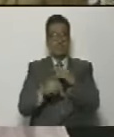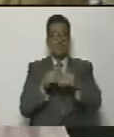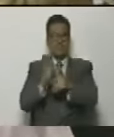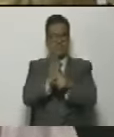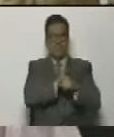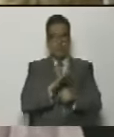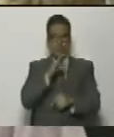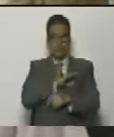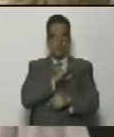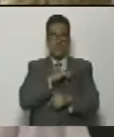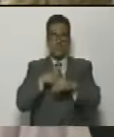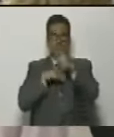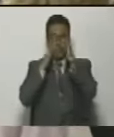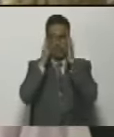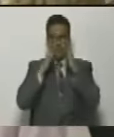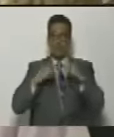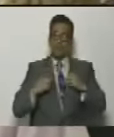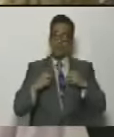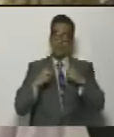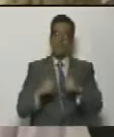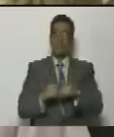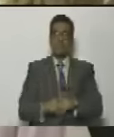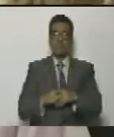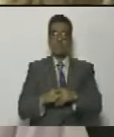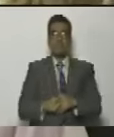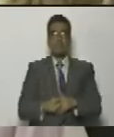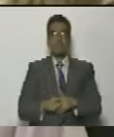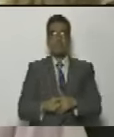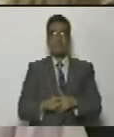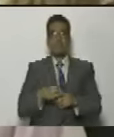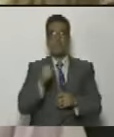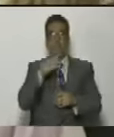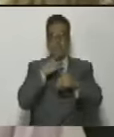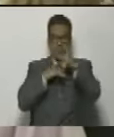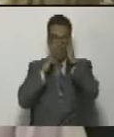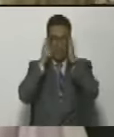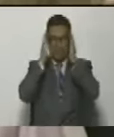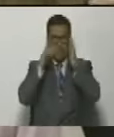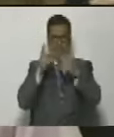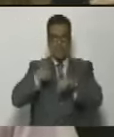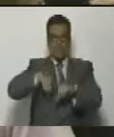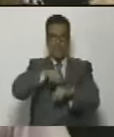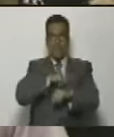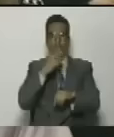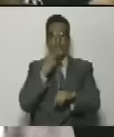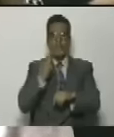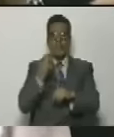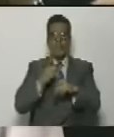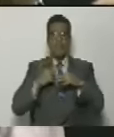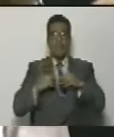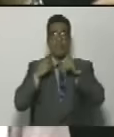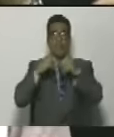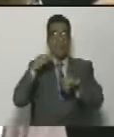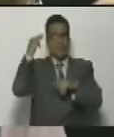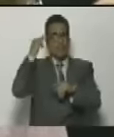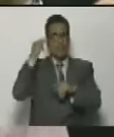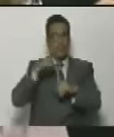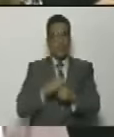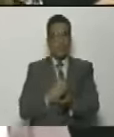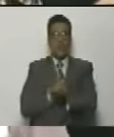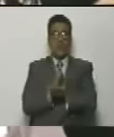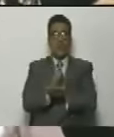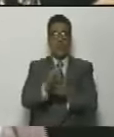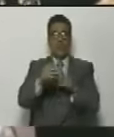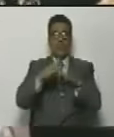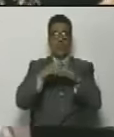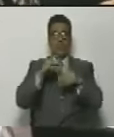protección social, atención de salud, específicamente, bueno, la atención a nuestros jóvenes y todo el tema de salud mental, pasando por todo